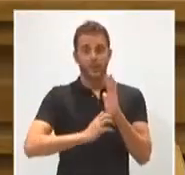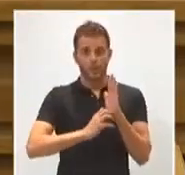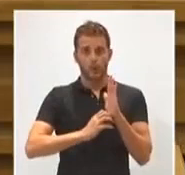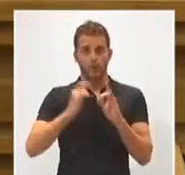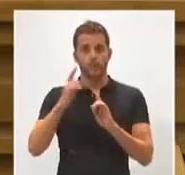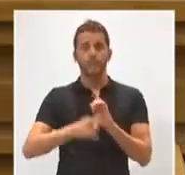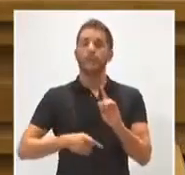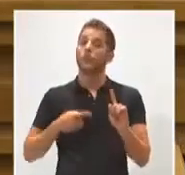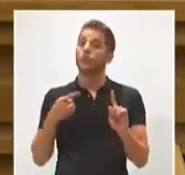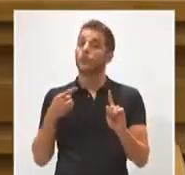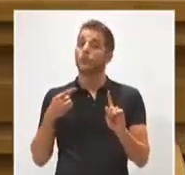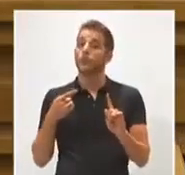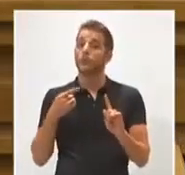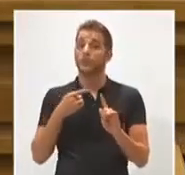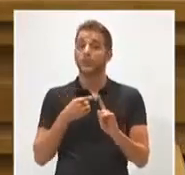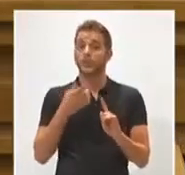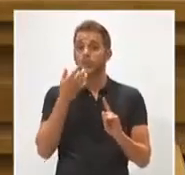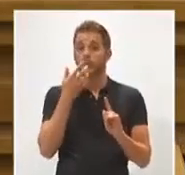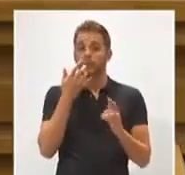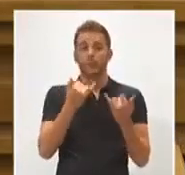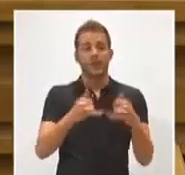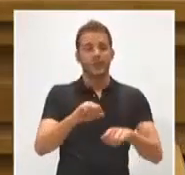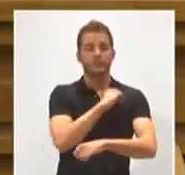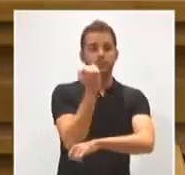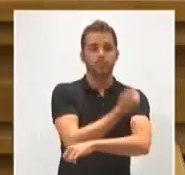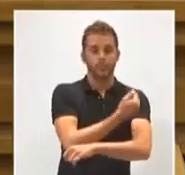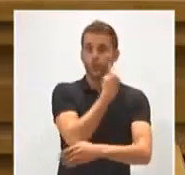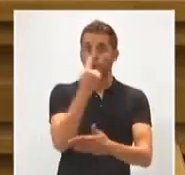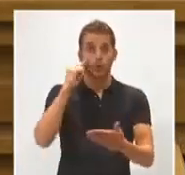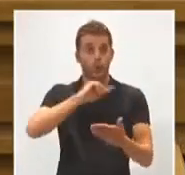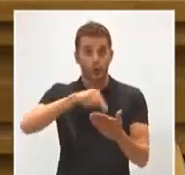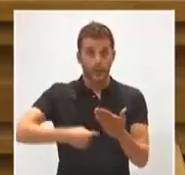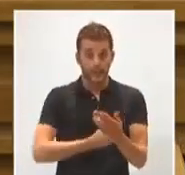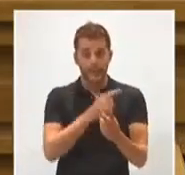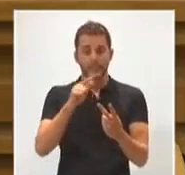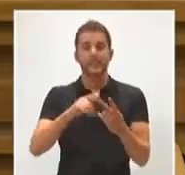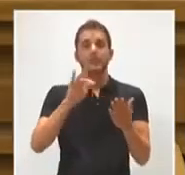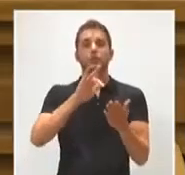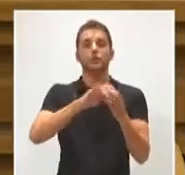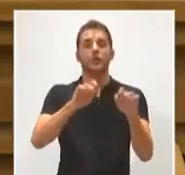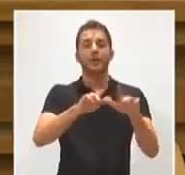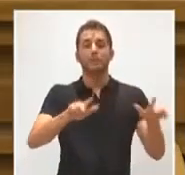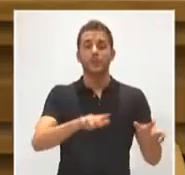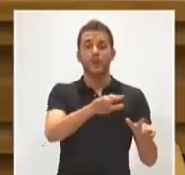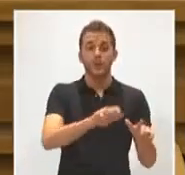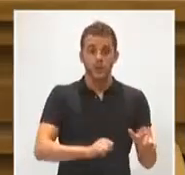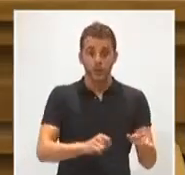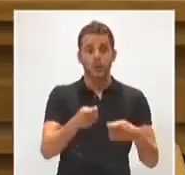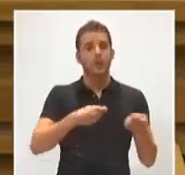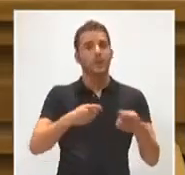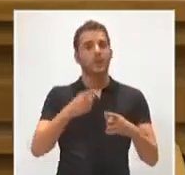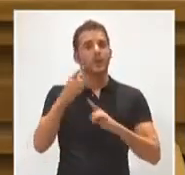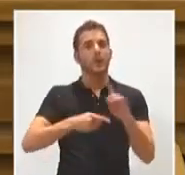supuesto de los actos de registros notariales en relación con la adquisición de locales de negocio destinados a la